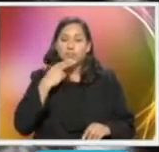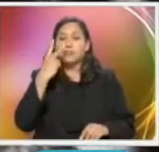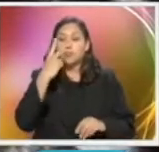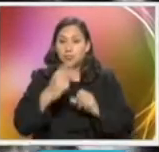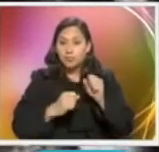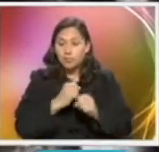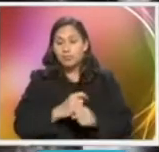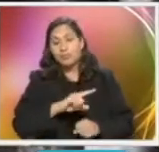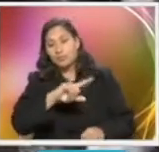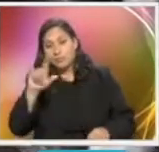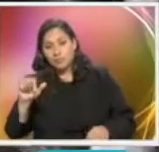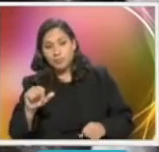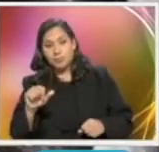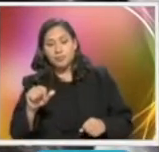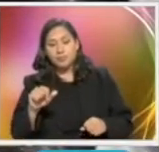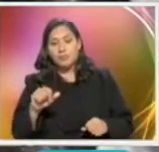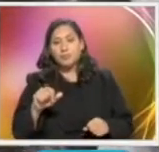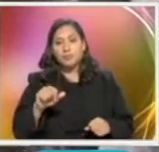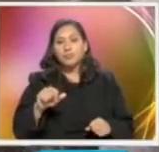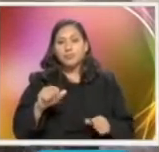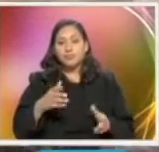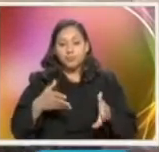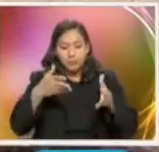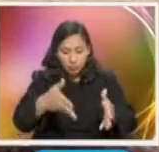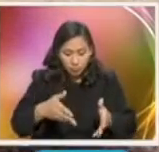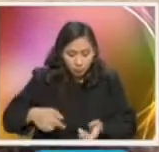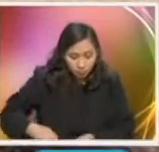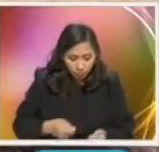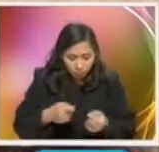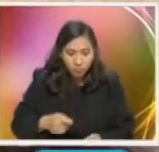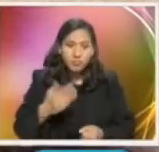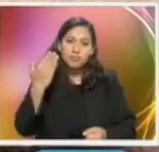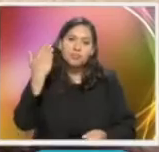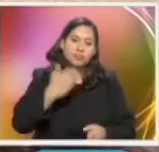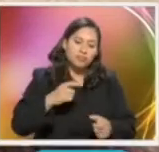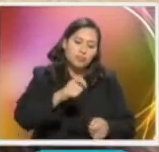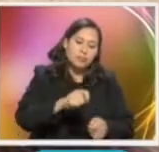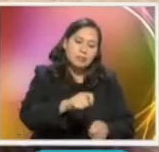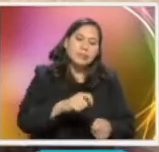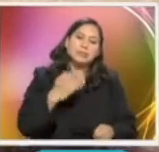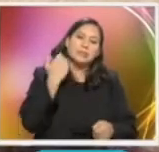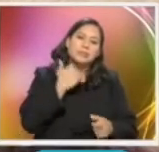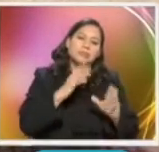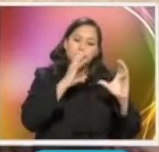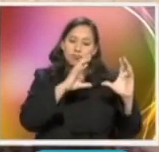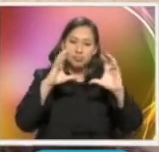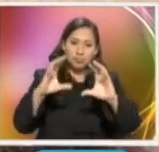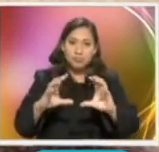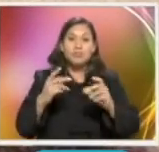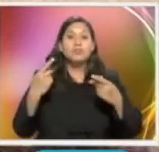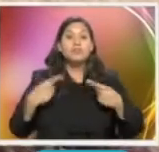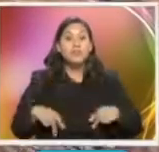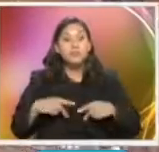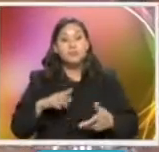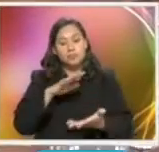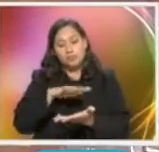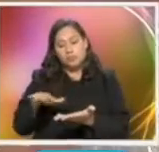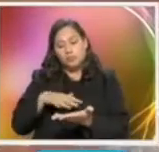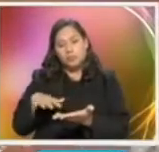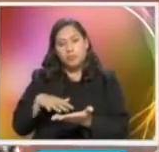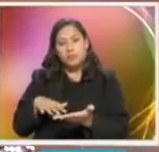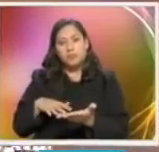años después se abren la tumba, violan la tumba y le cortan la cabeza. Se dice que fue una persona que leyó un